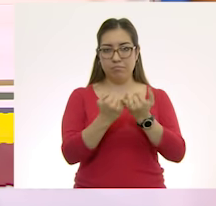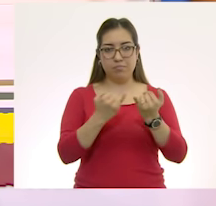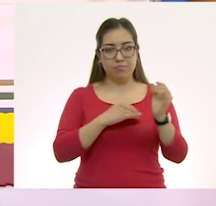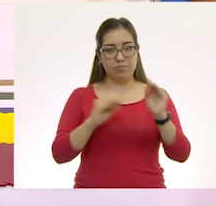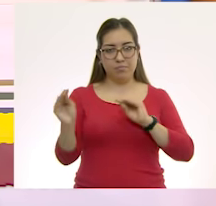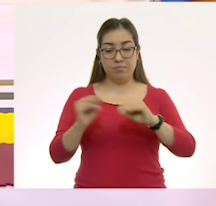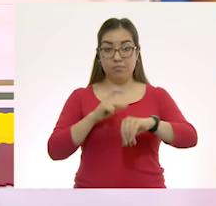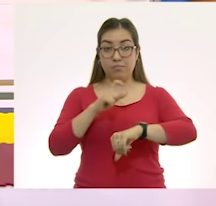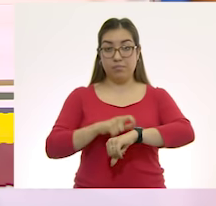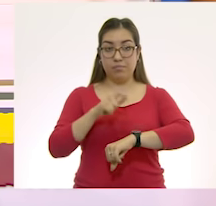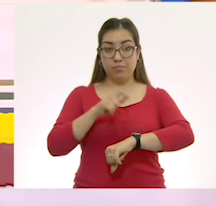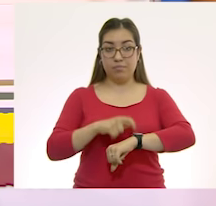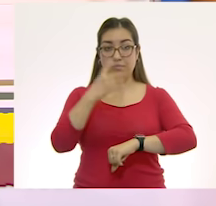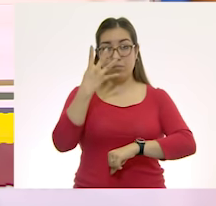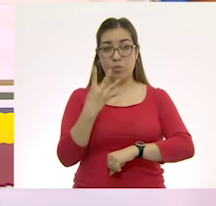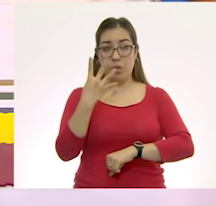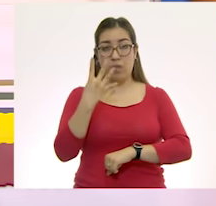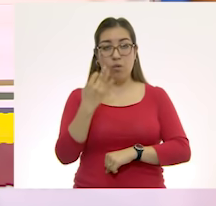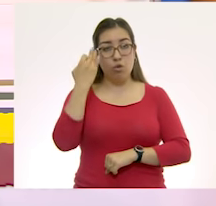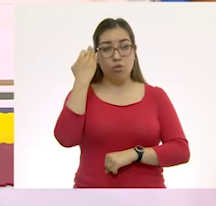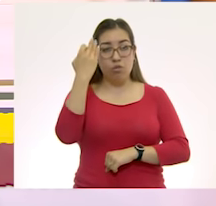1, 2, 3, 4. Bajamos en 4.